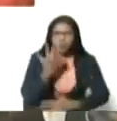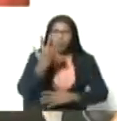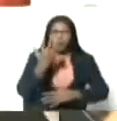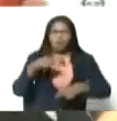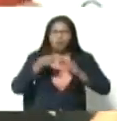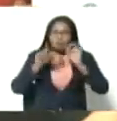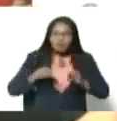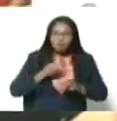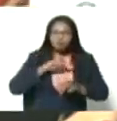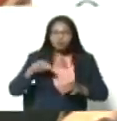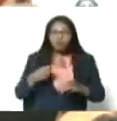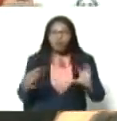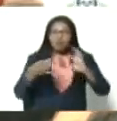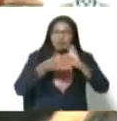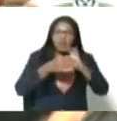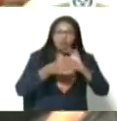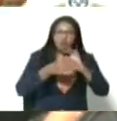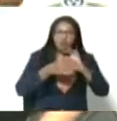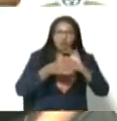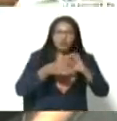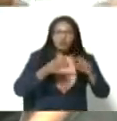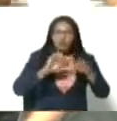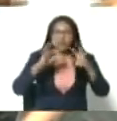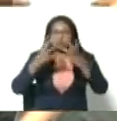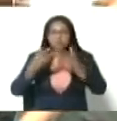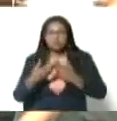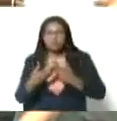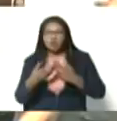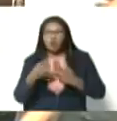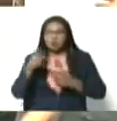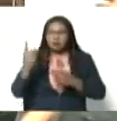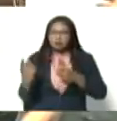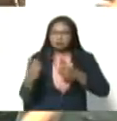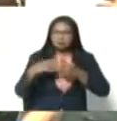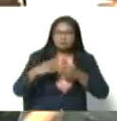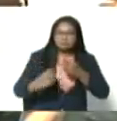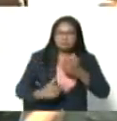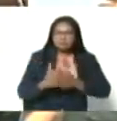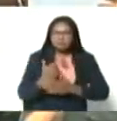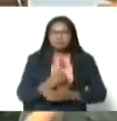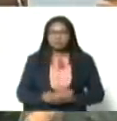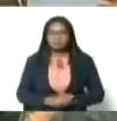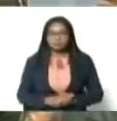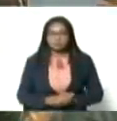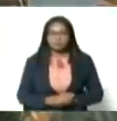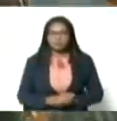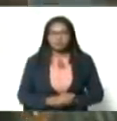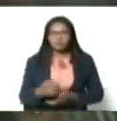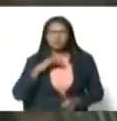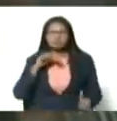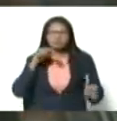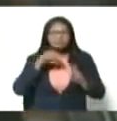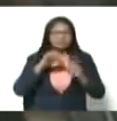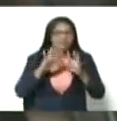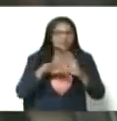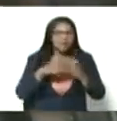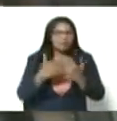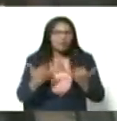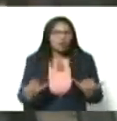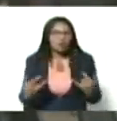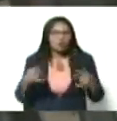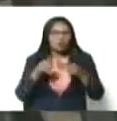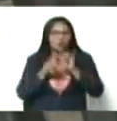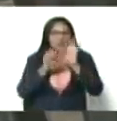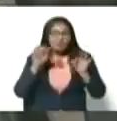igual nuestros aliados, nuestros empresarios, que son capital nacional, en donde estamos llevando dentro de sus